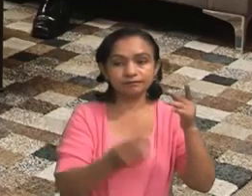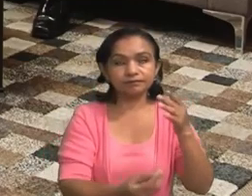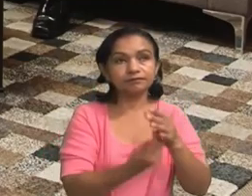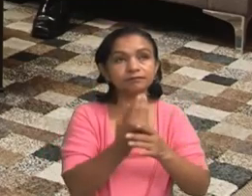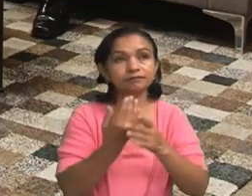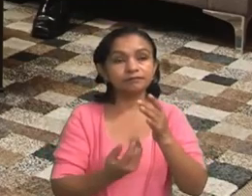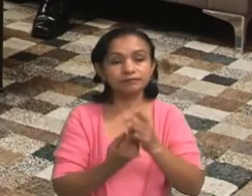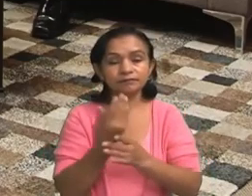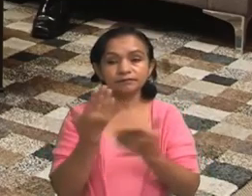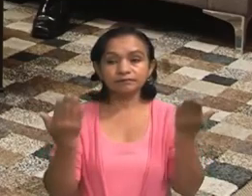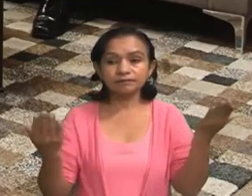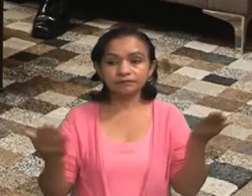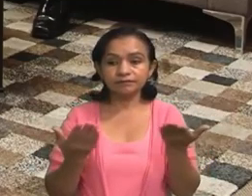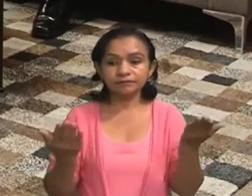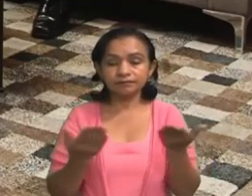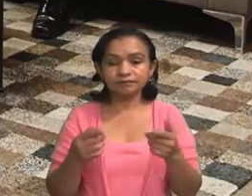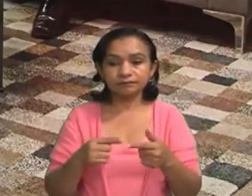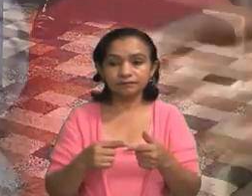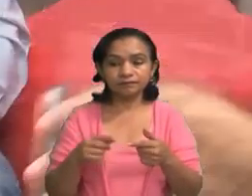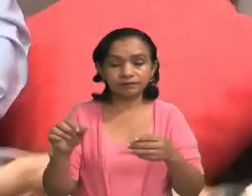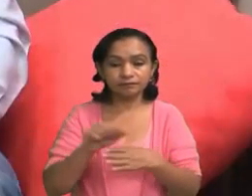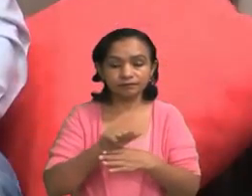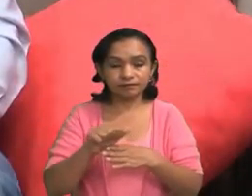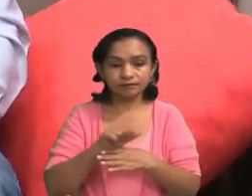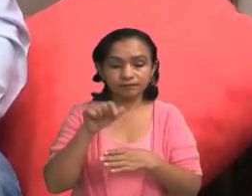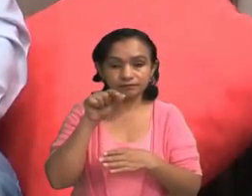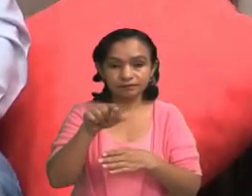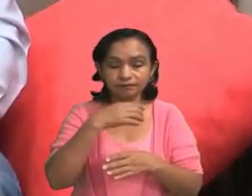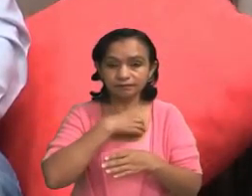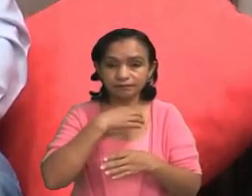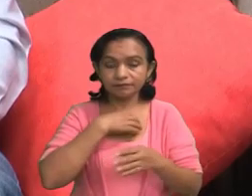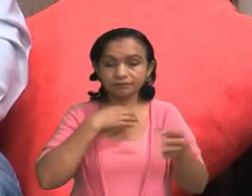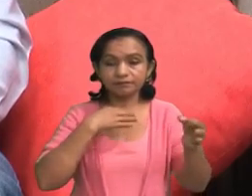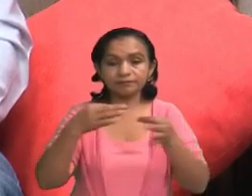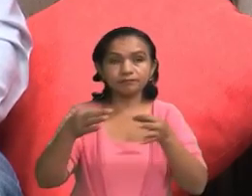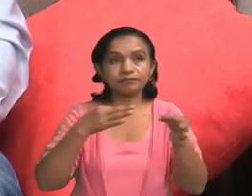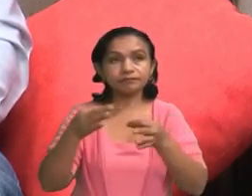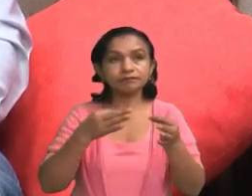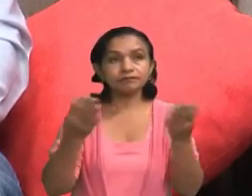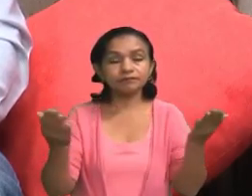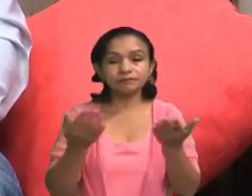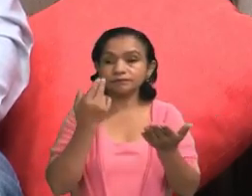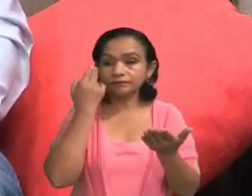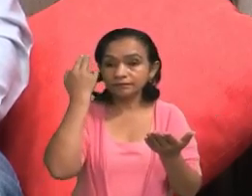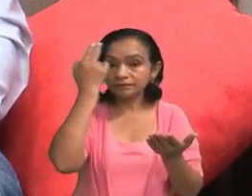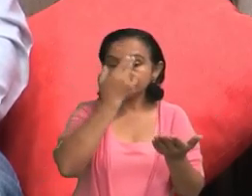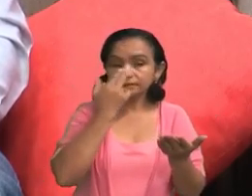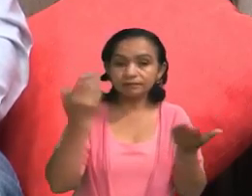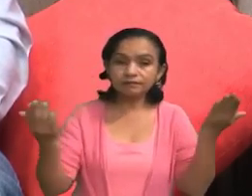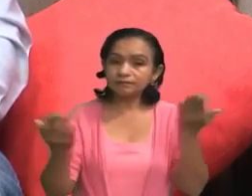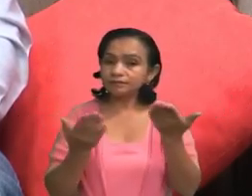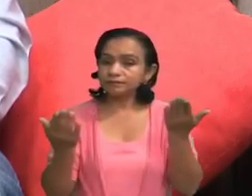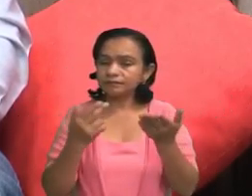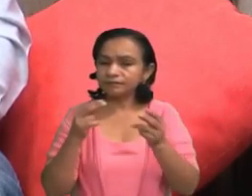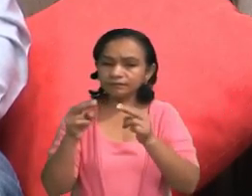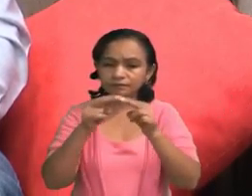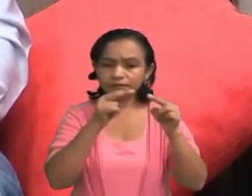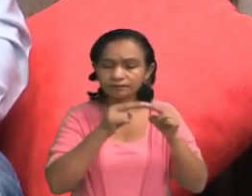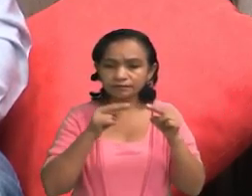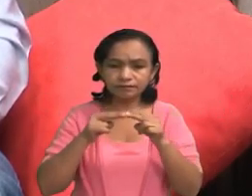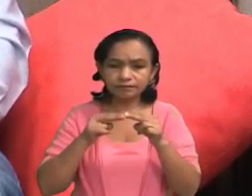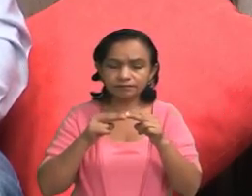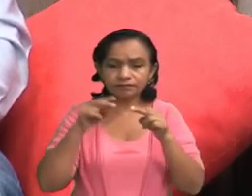rural. Pero dentro del ejercicio que usted nos está describiendo ahora mismo, le consulto cómo sea esa vinculación